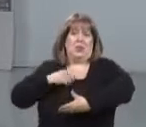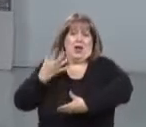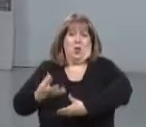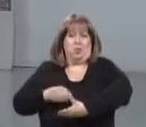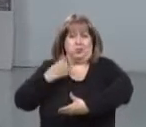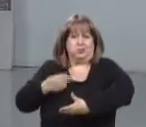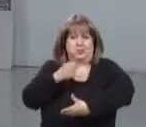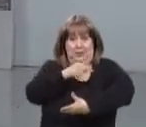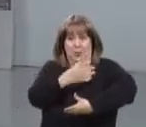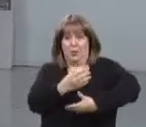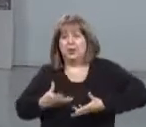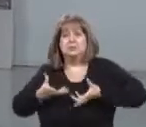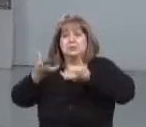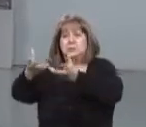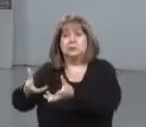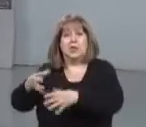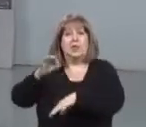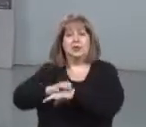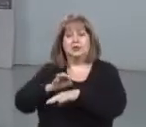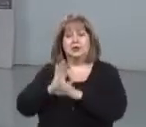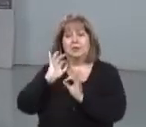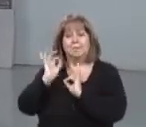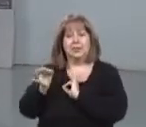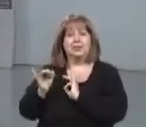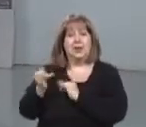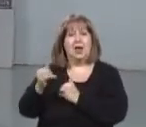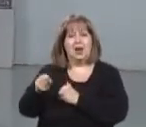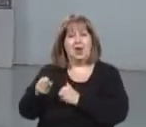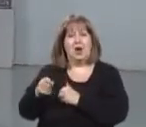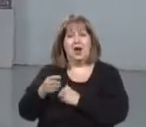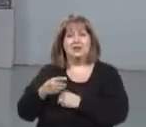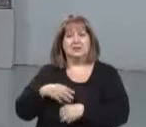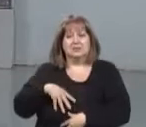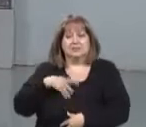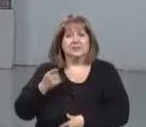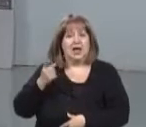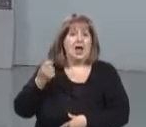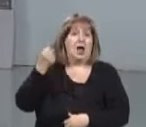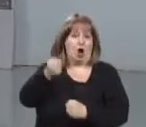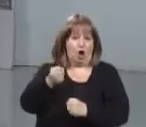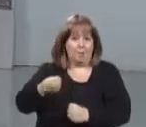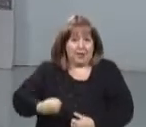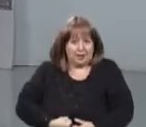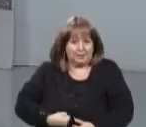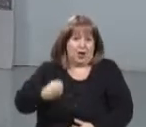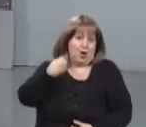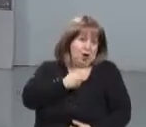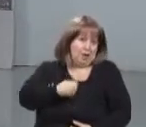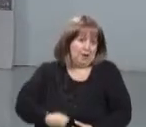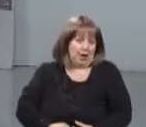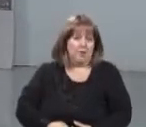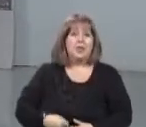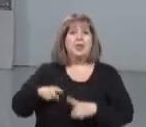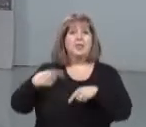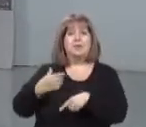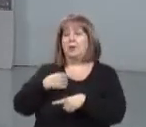y inmediatamente los médicos detectaron que no era un simple vómito, sino que era producto de un golpe. Después la madre cambia